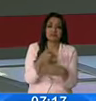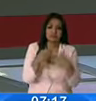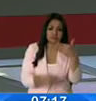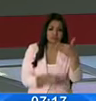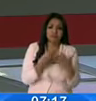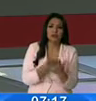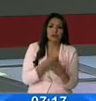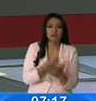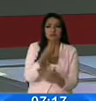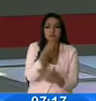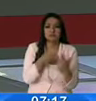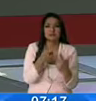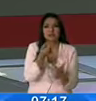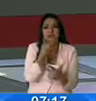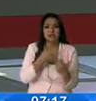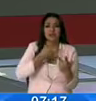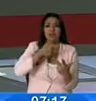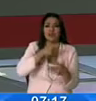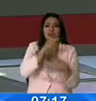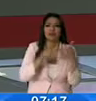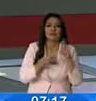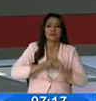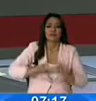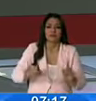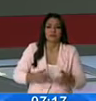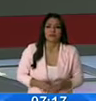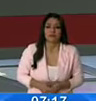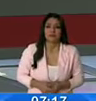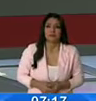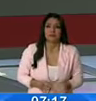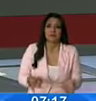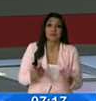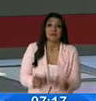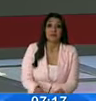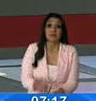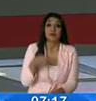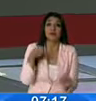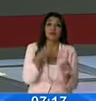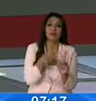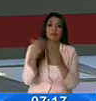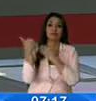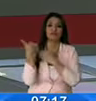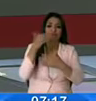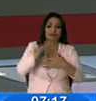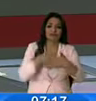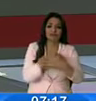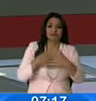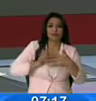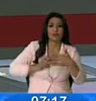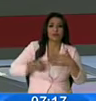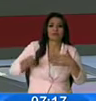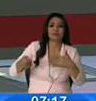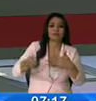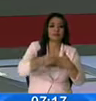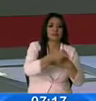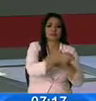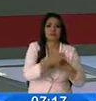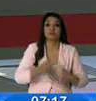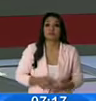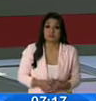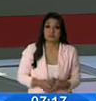víveres, medicinas, licores, entre otros. También manejaría una tabla de salarios para los disidentes,